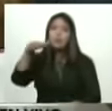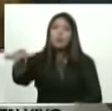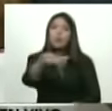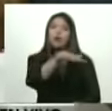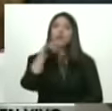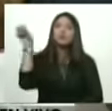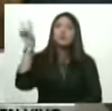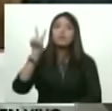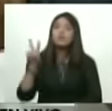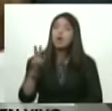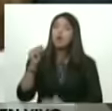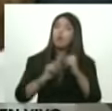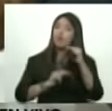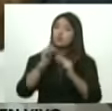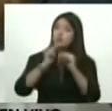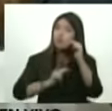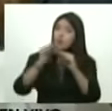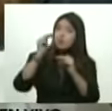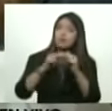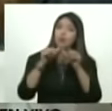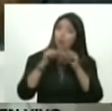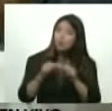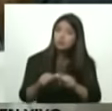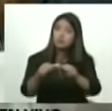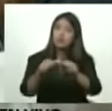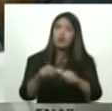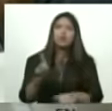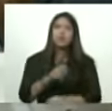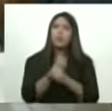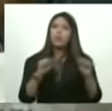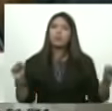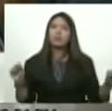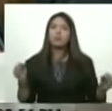para construir y seguir construyendo. No podemos caer